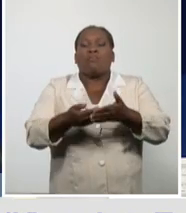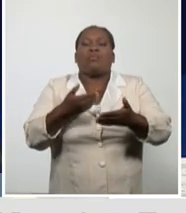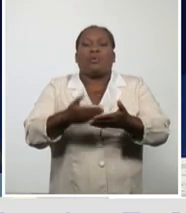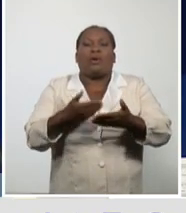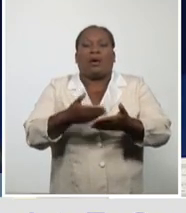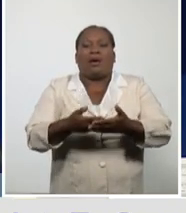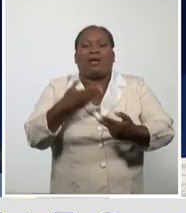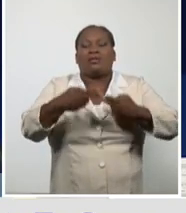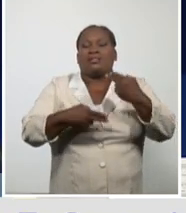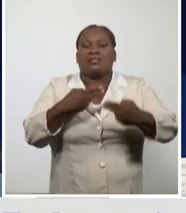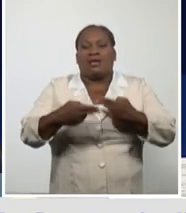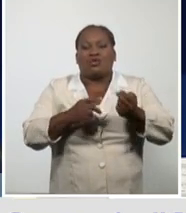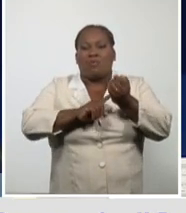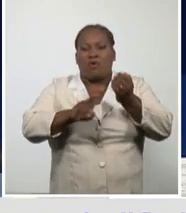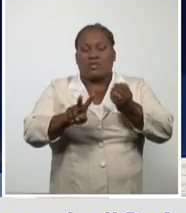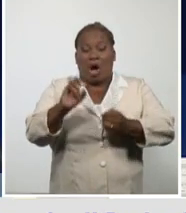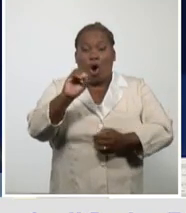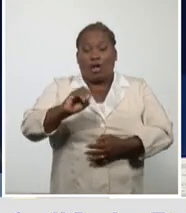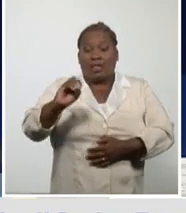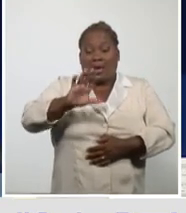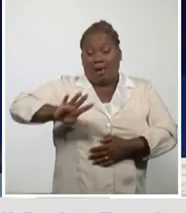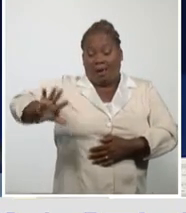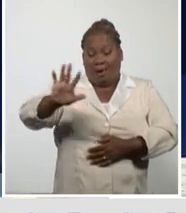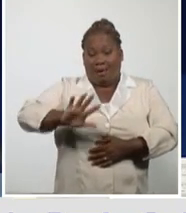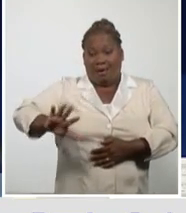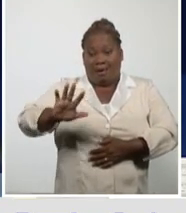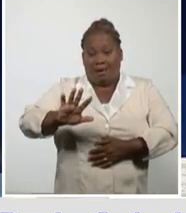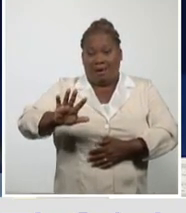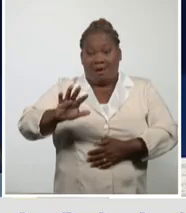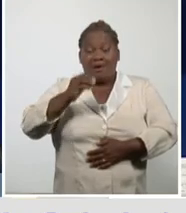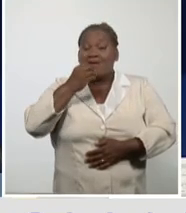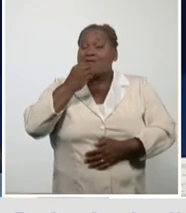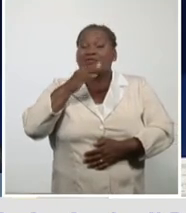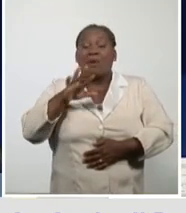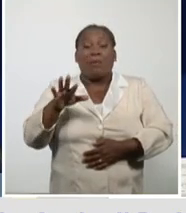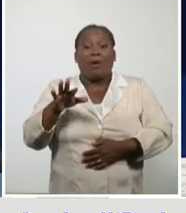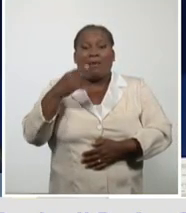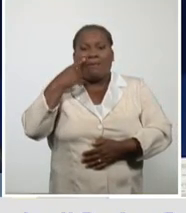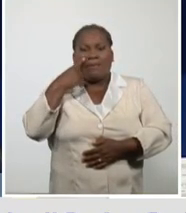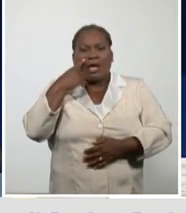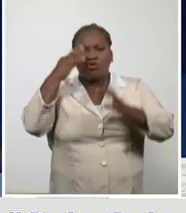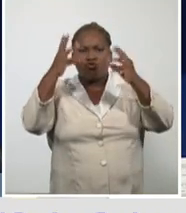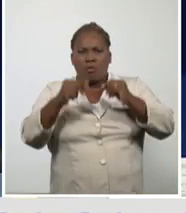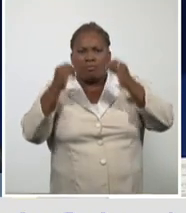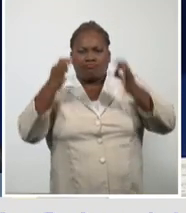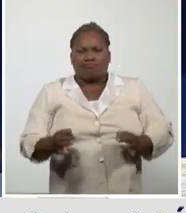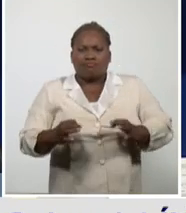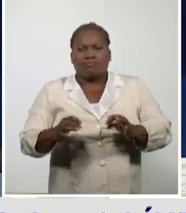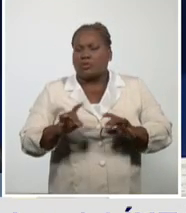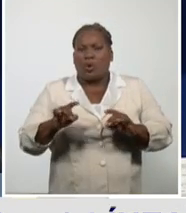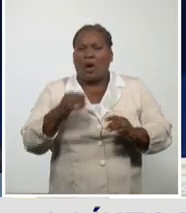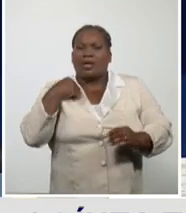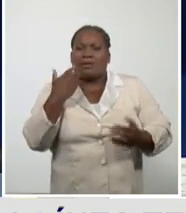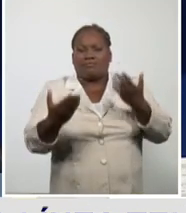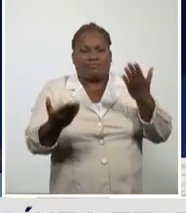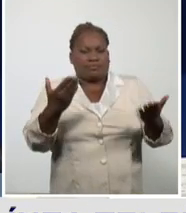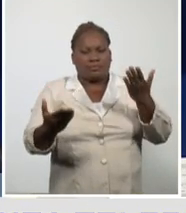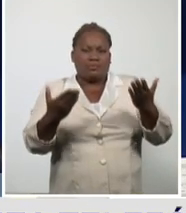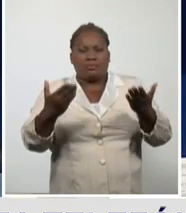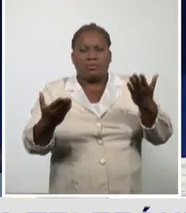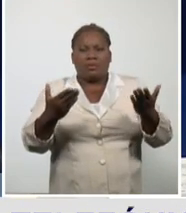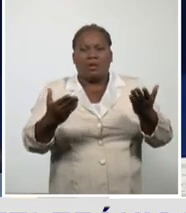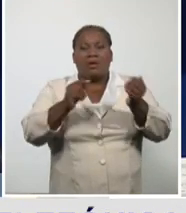estos territorios, que claro, tú no puedes medir por número absoluto, tienes que sacar una proporción, porque indiscutiblemente en las